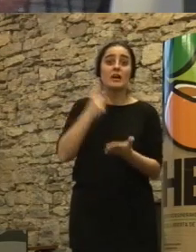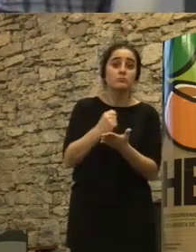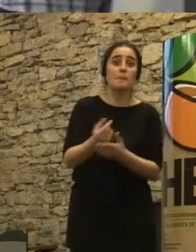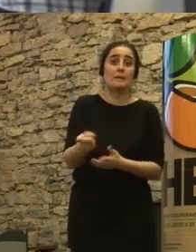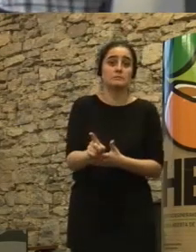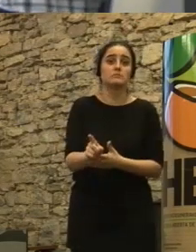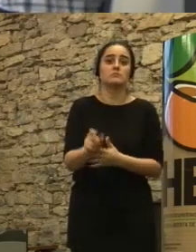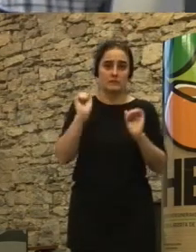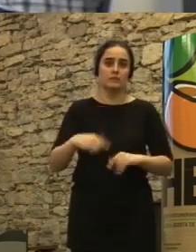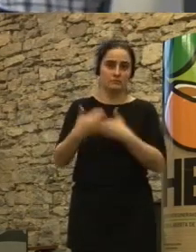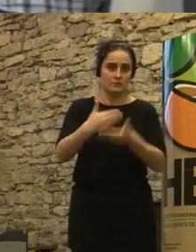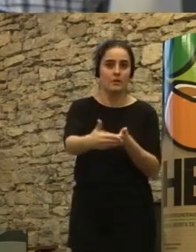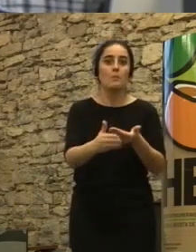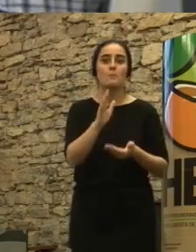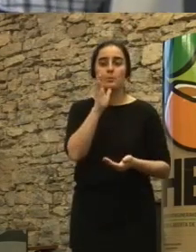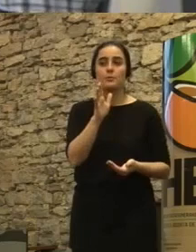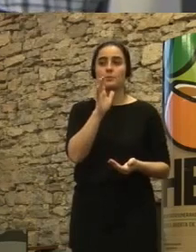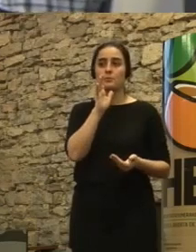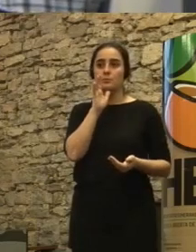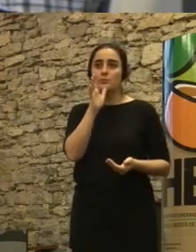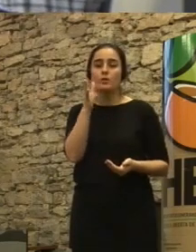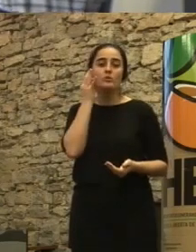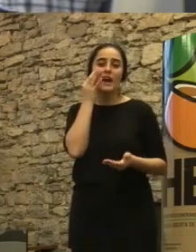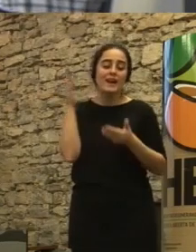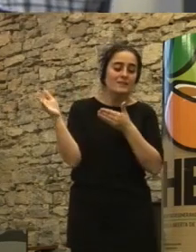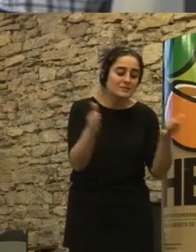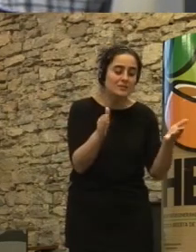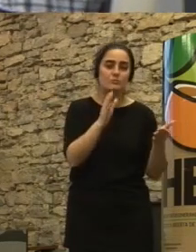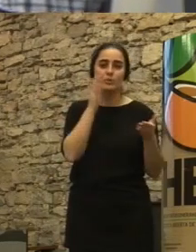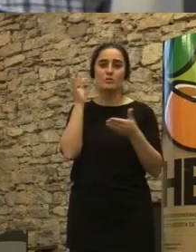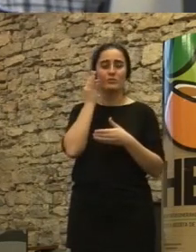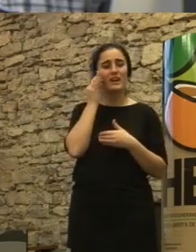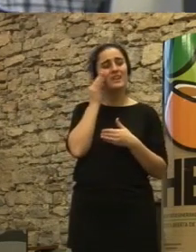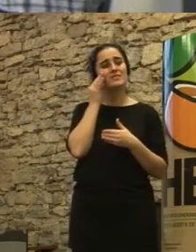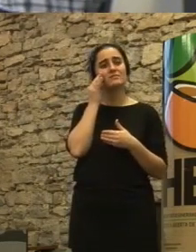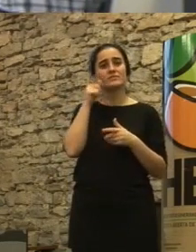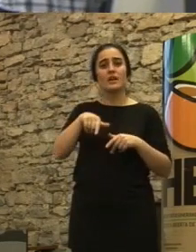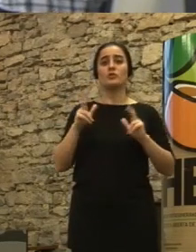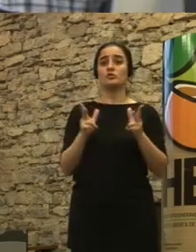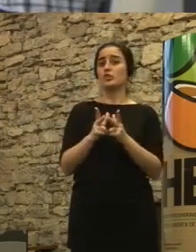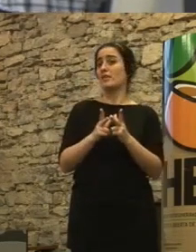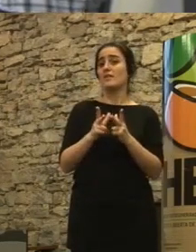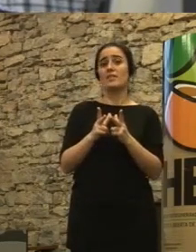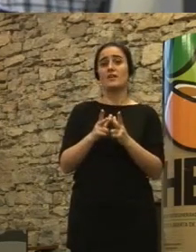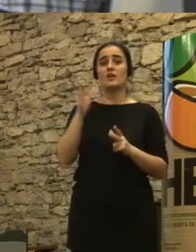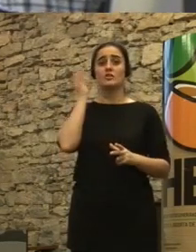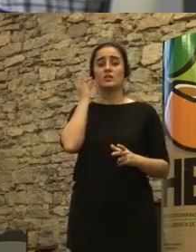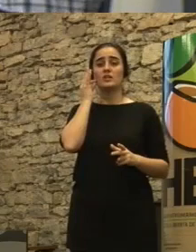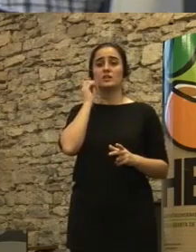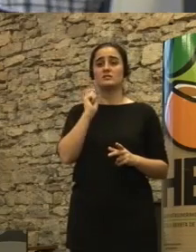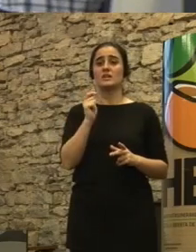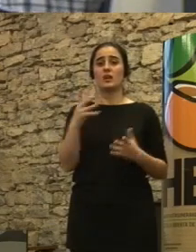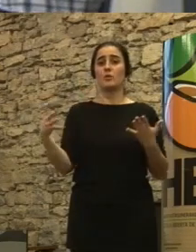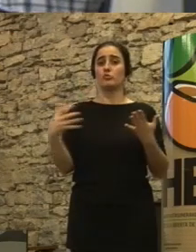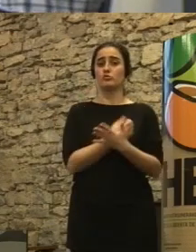haremos. ¿Por qué nos citamos a las mujeres? Bueno, al final las mujeres siempre han sido, en esta sociedad, las mujeres siempre han sido las paganas de casi